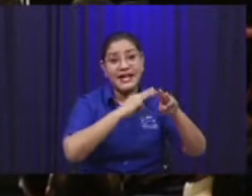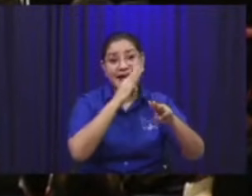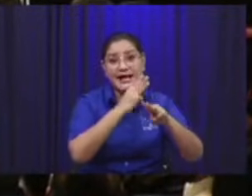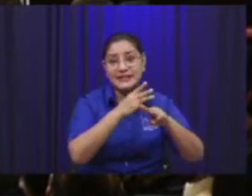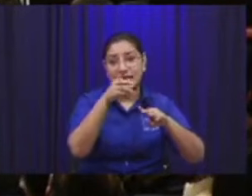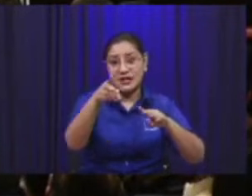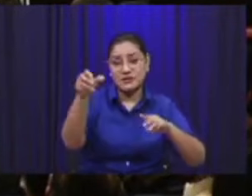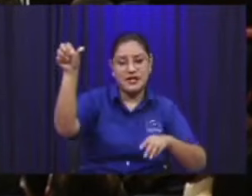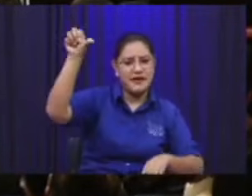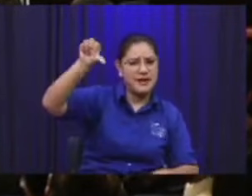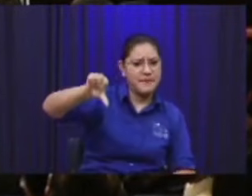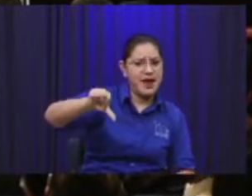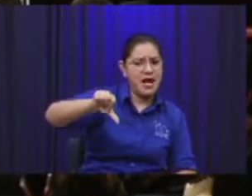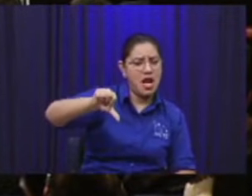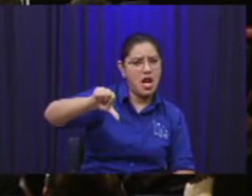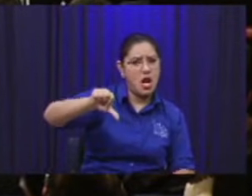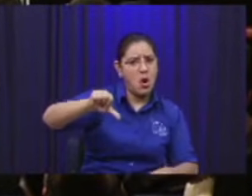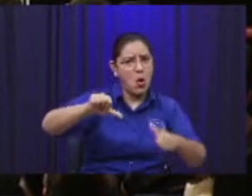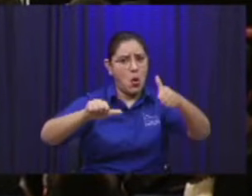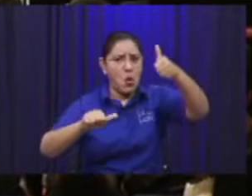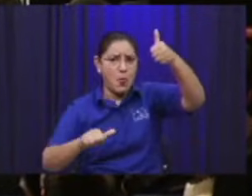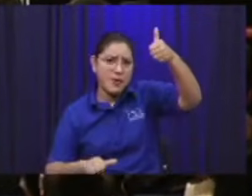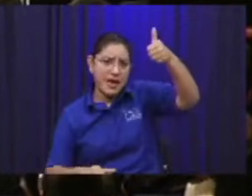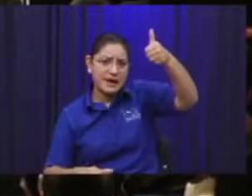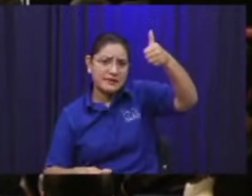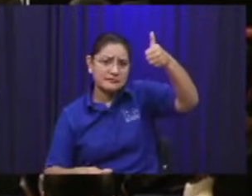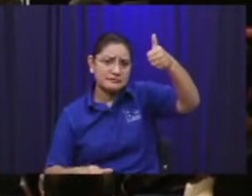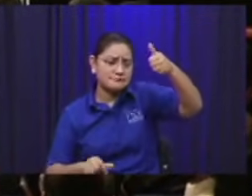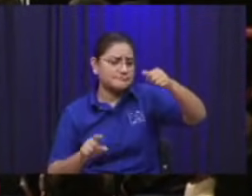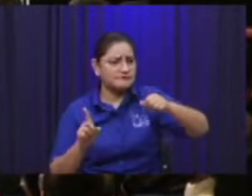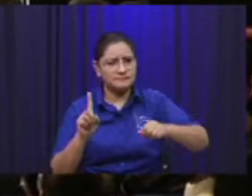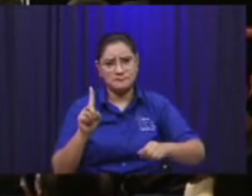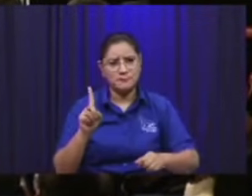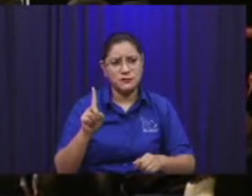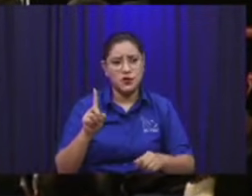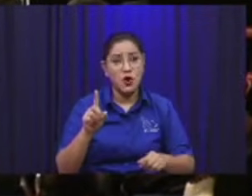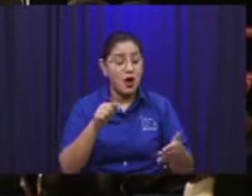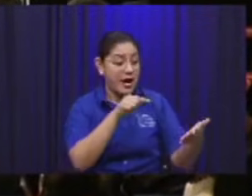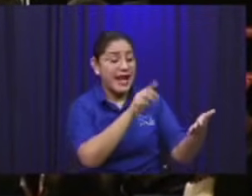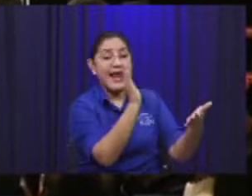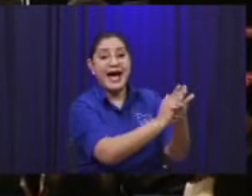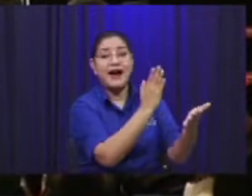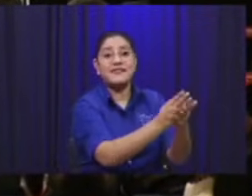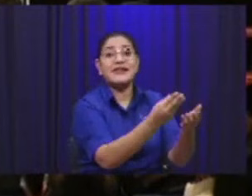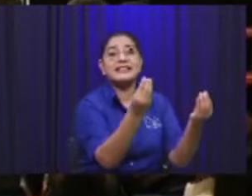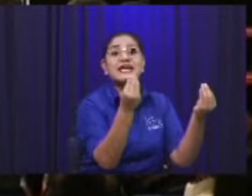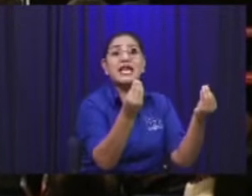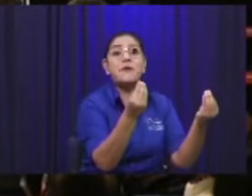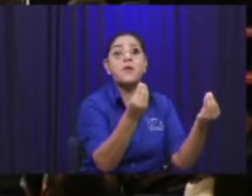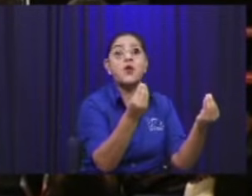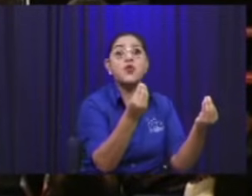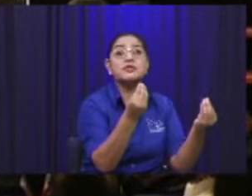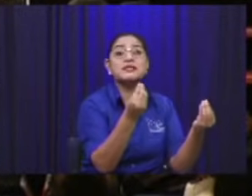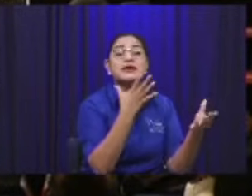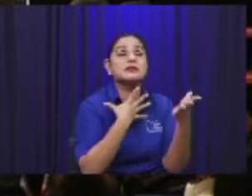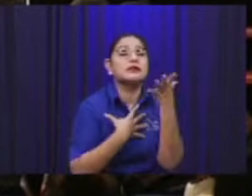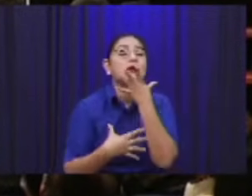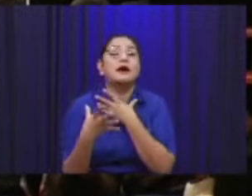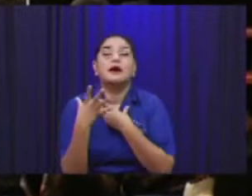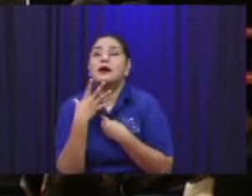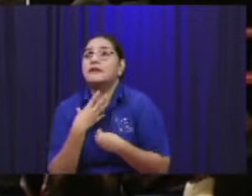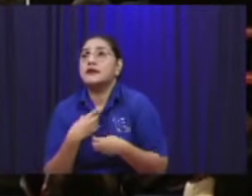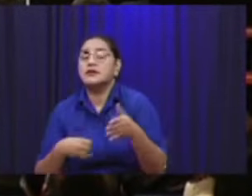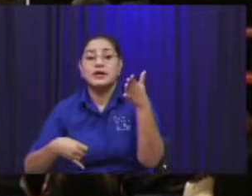le iba a ir mal bien perdón al contrario desde eleva mal porque en la biblia dice que muchas zonas aflicciones del justo